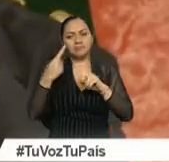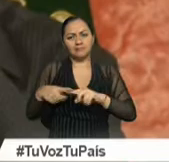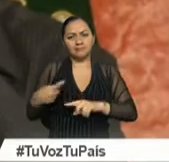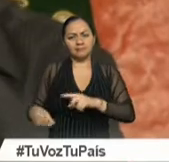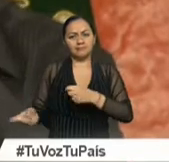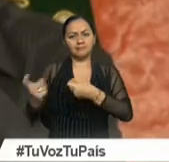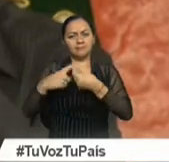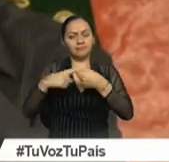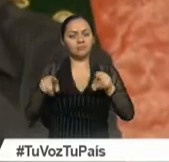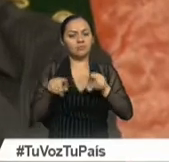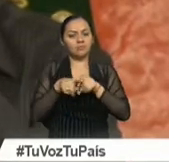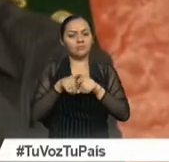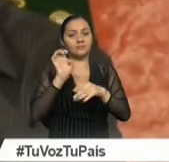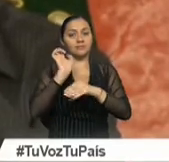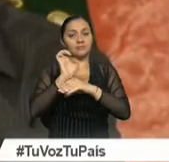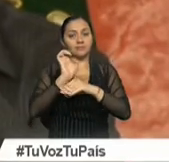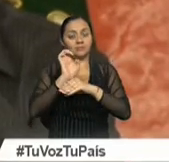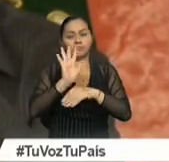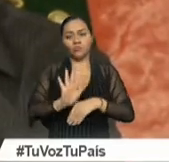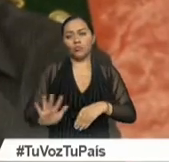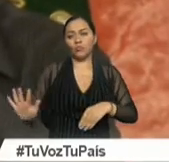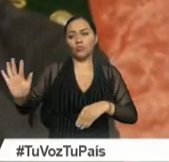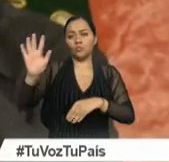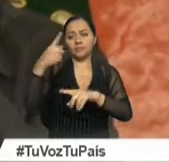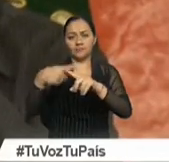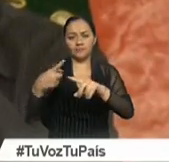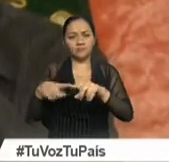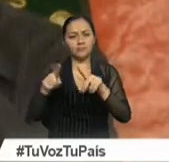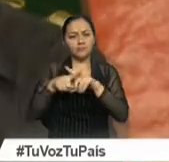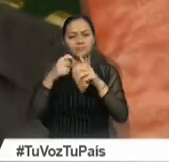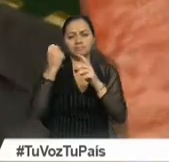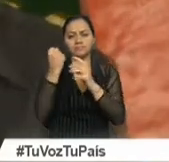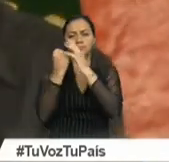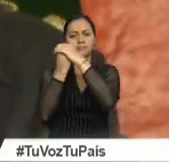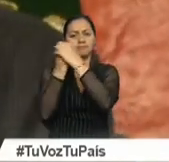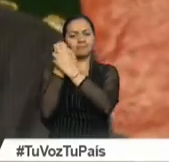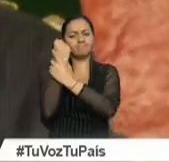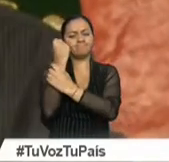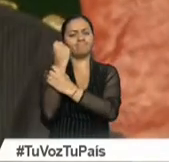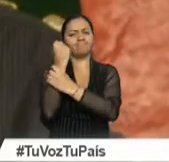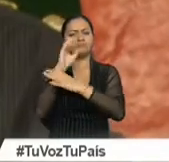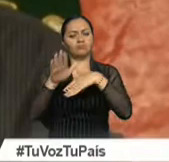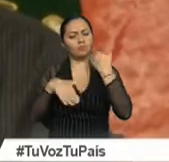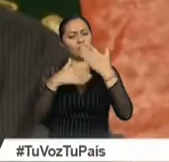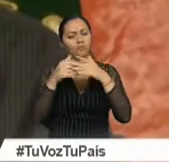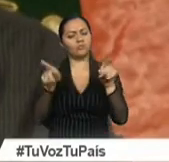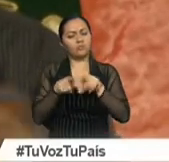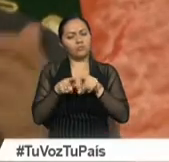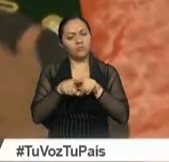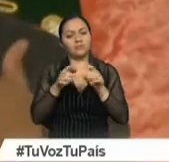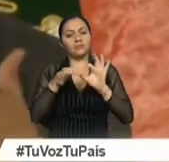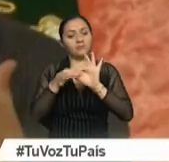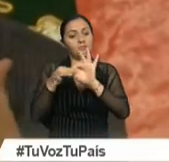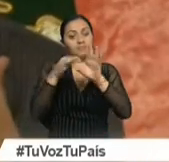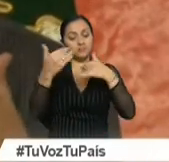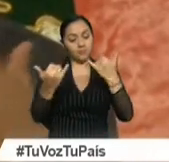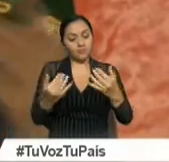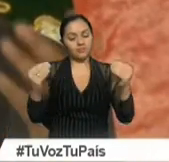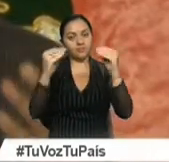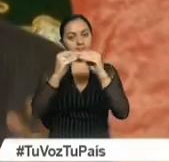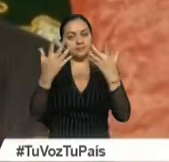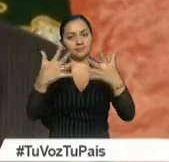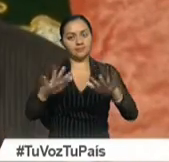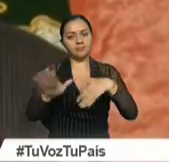como debe estar el Ecuador entero, como un solo puño. Compañeras y compañeros, estamos aquí